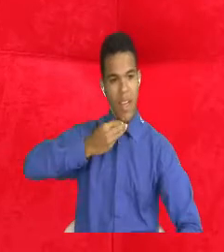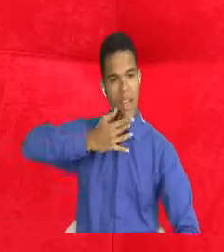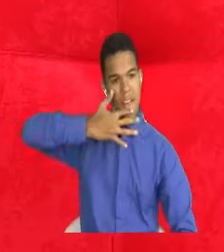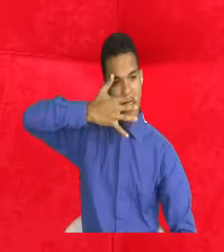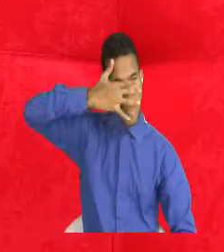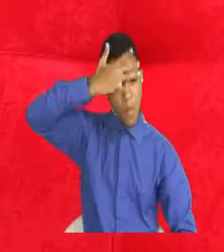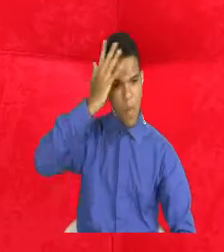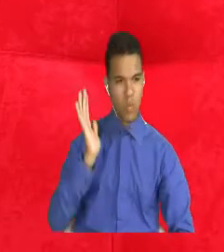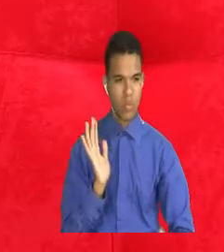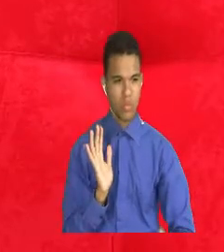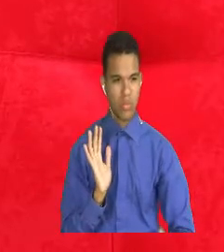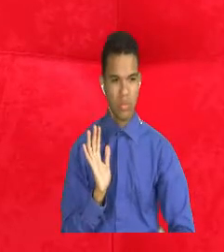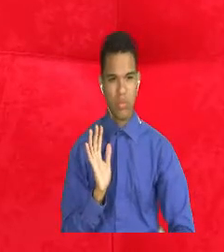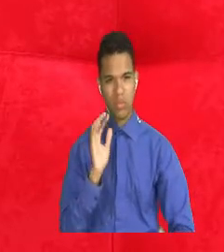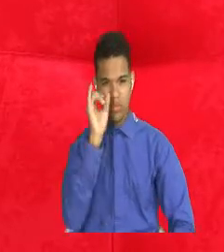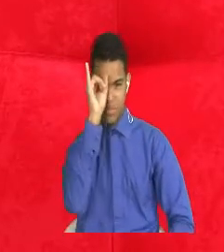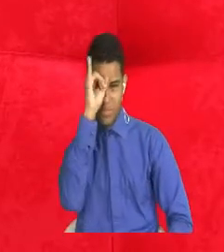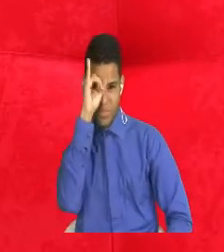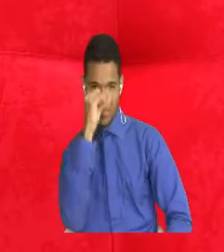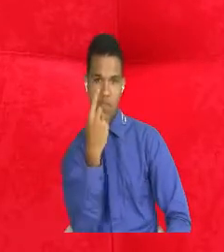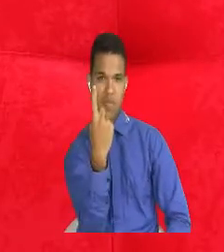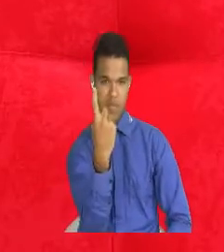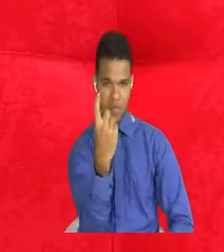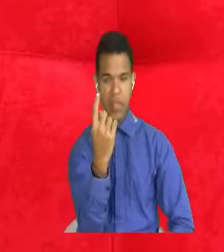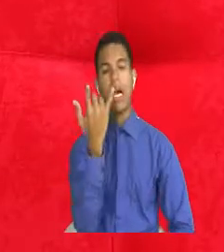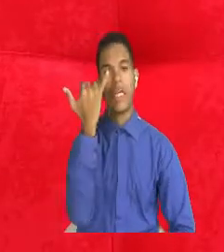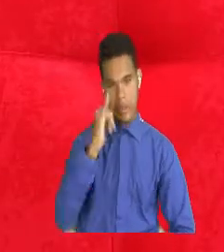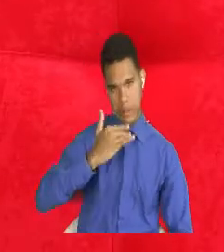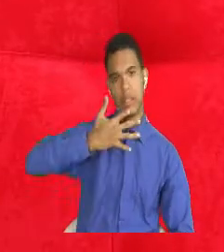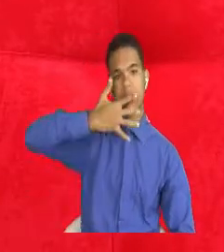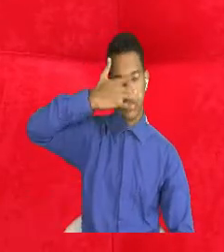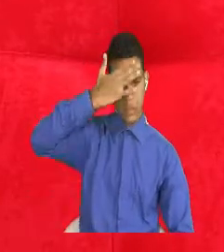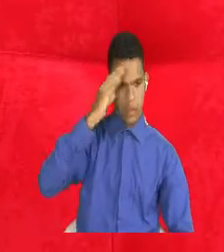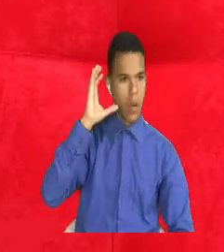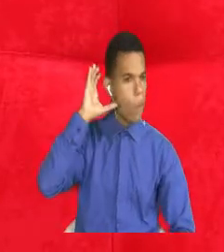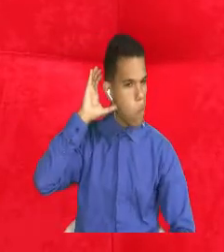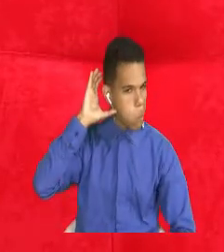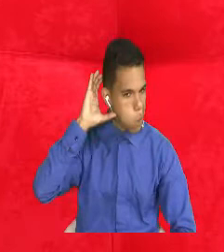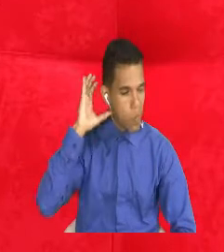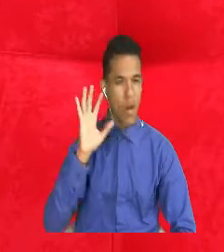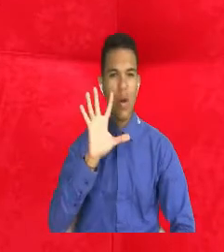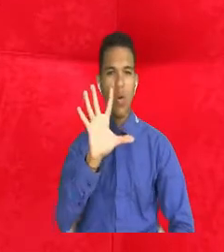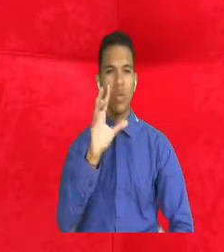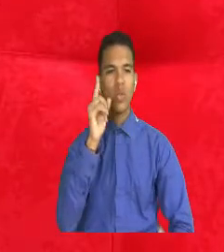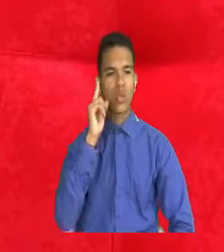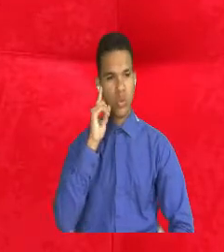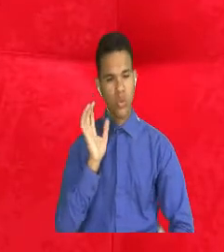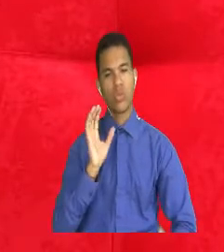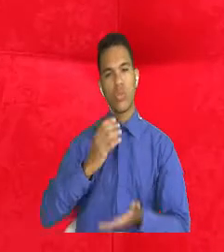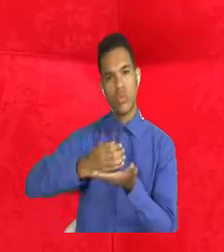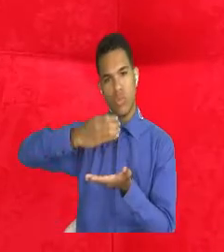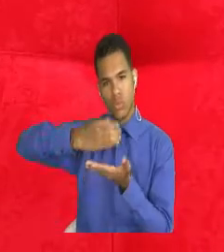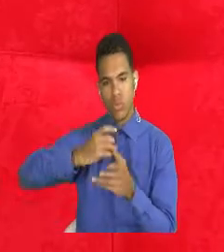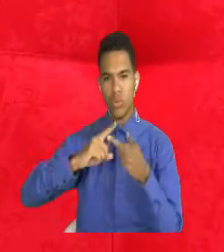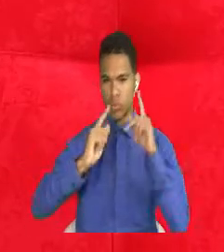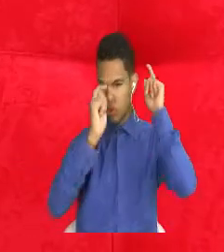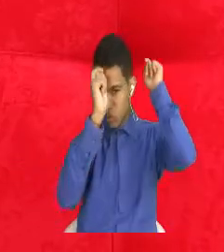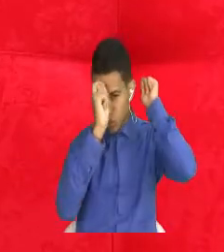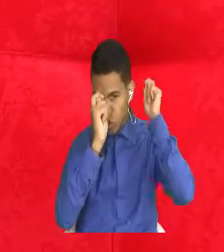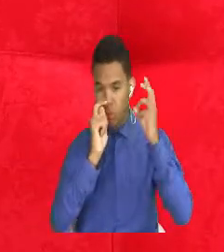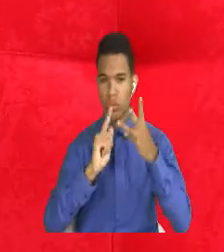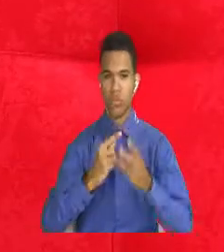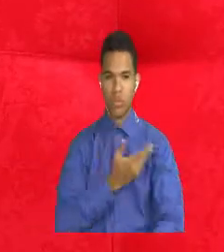no tenemos en Instagram, pero ahí nos pueden encontrar, encontrar nuestros productos, además de los mousse, los kits, tenemos las gorras, las camisas, los